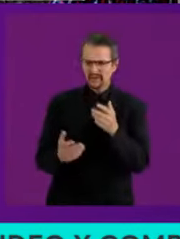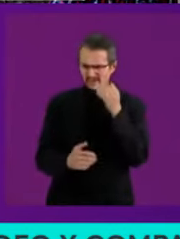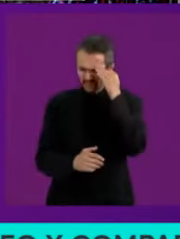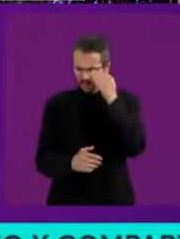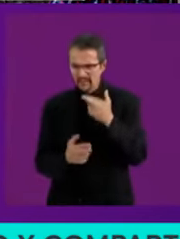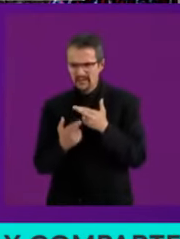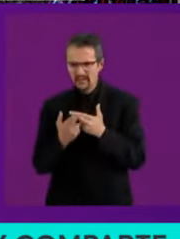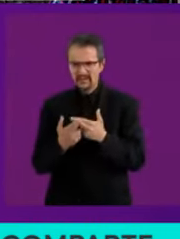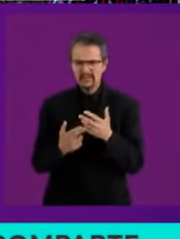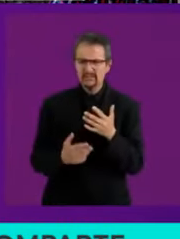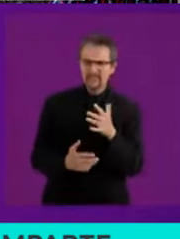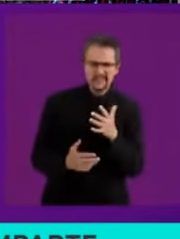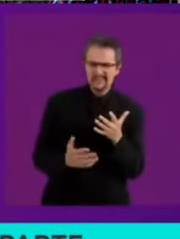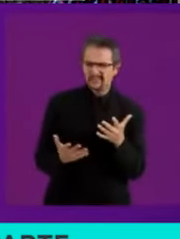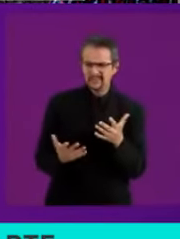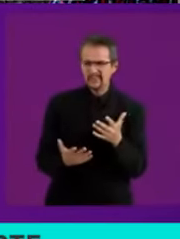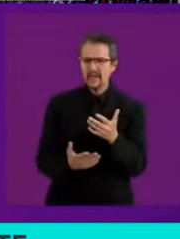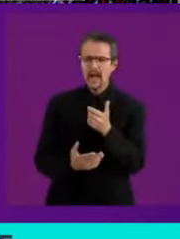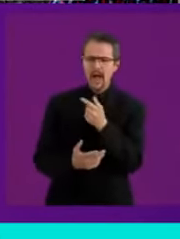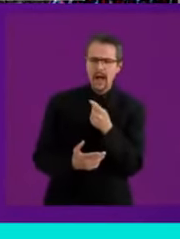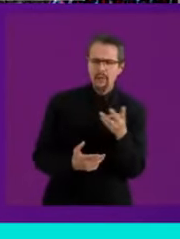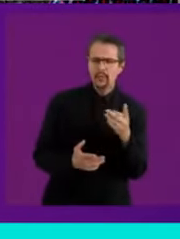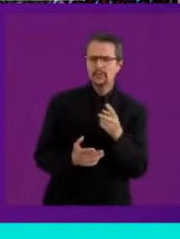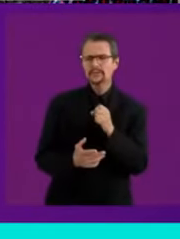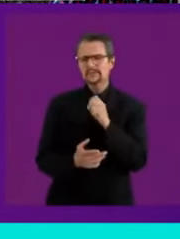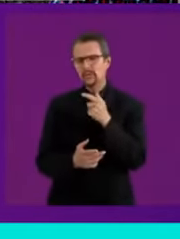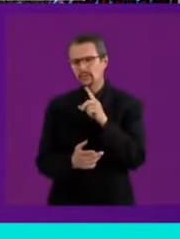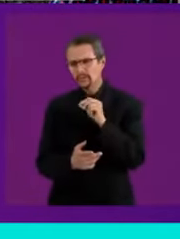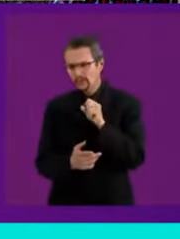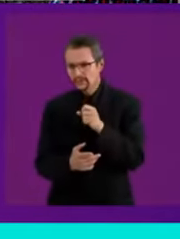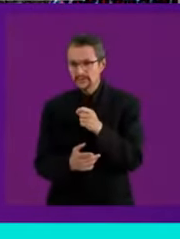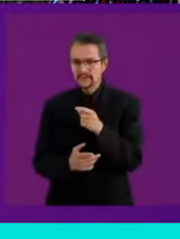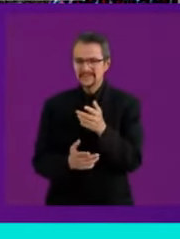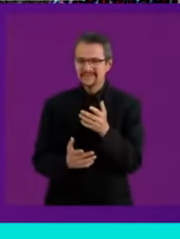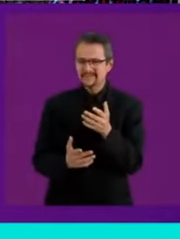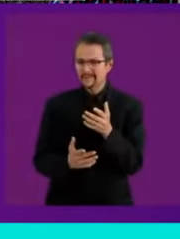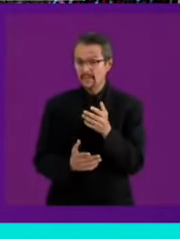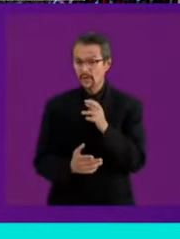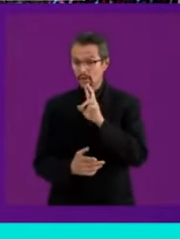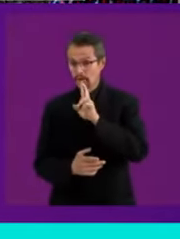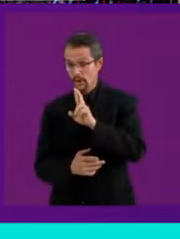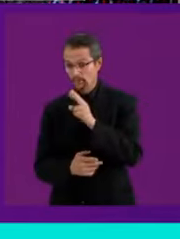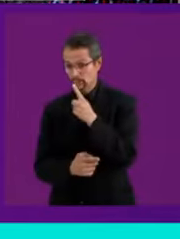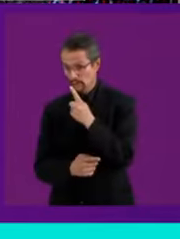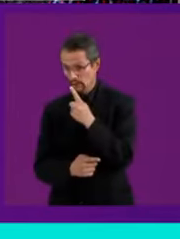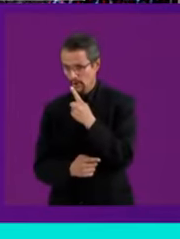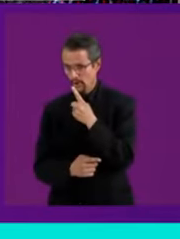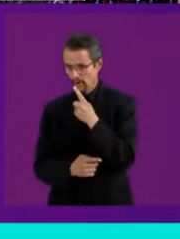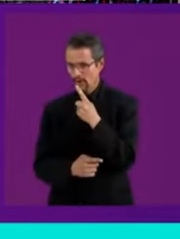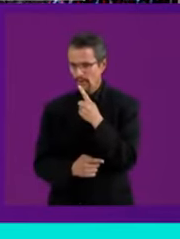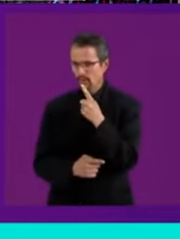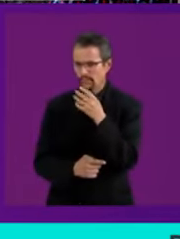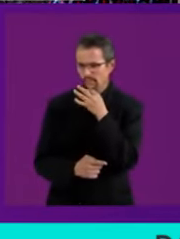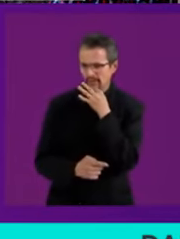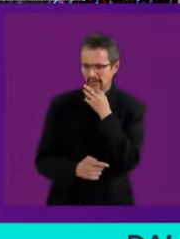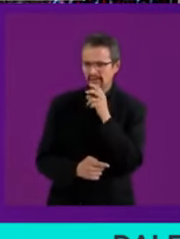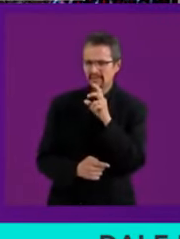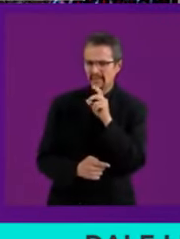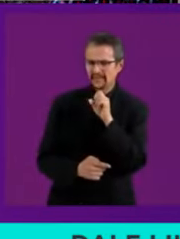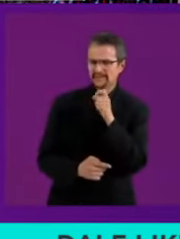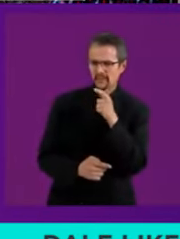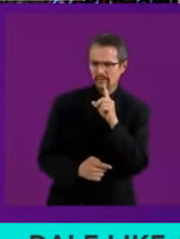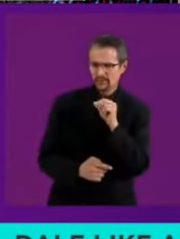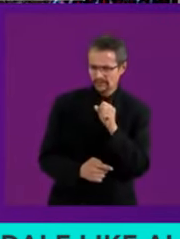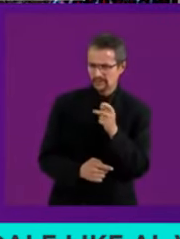de unos cuantos segundos 1.30 a la candidata Xochitl Gálvez empiezo entonces con usted. ¿Qué grado